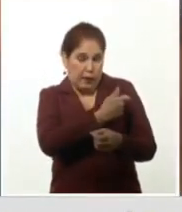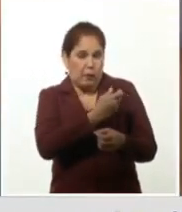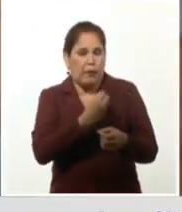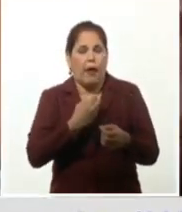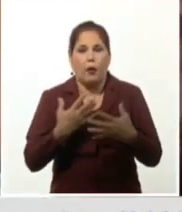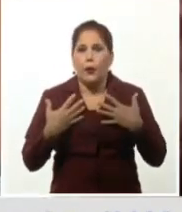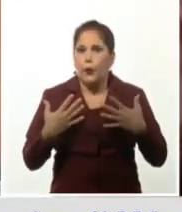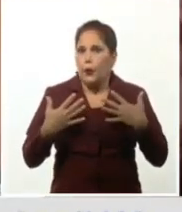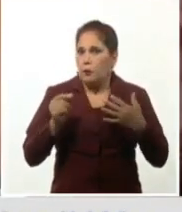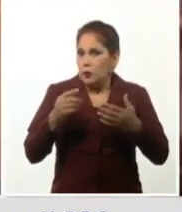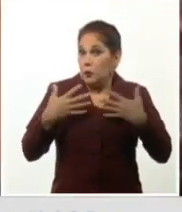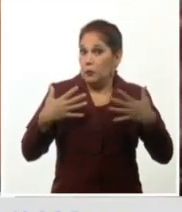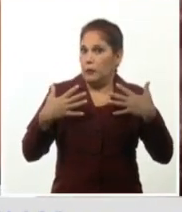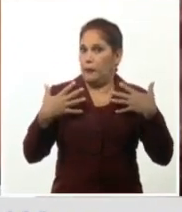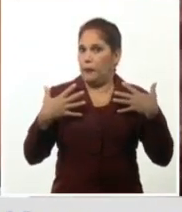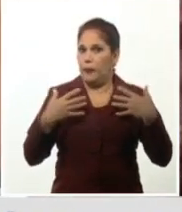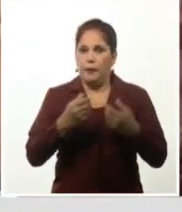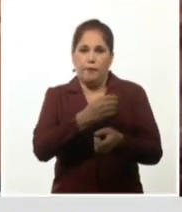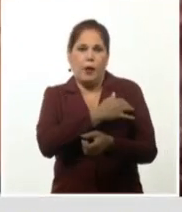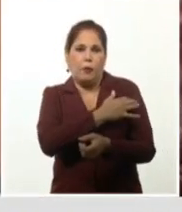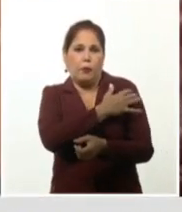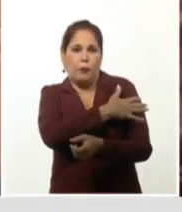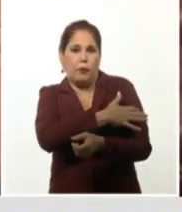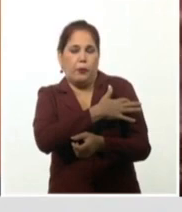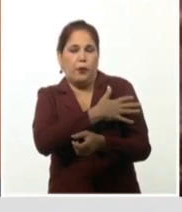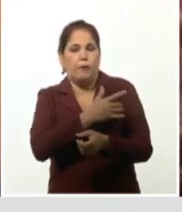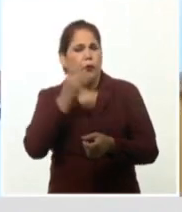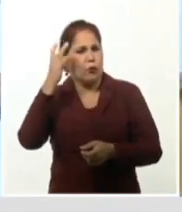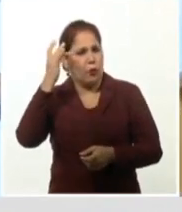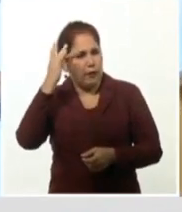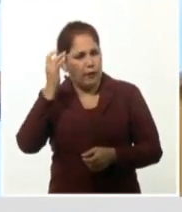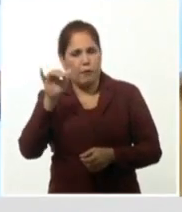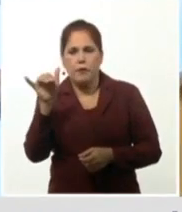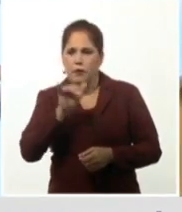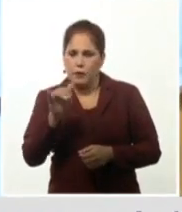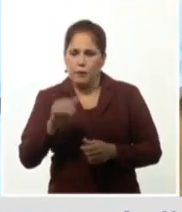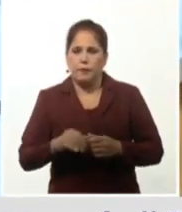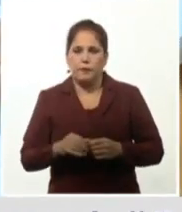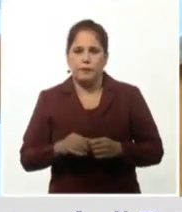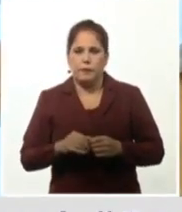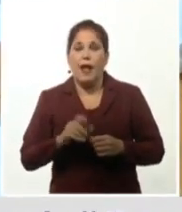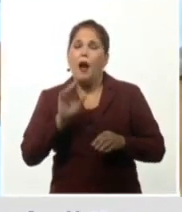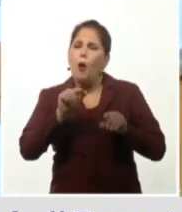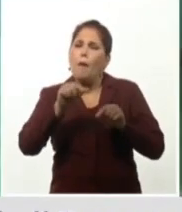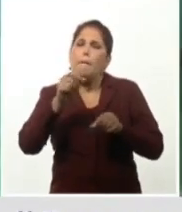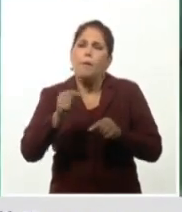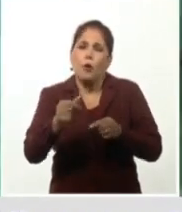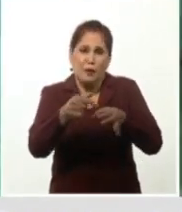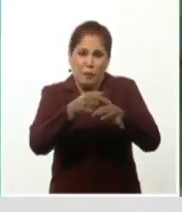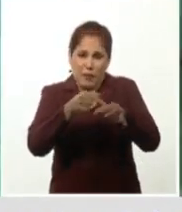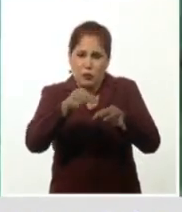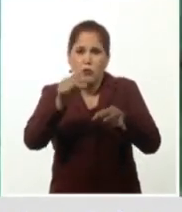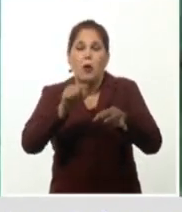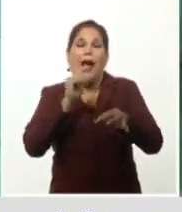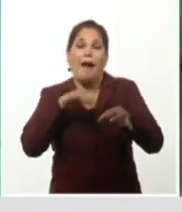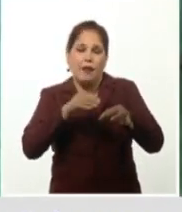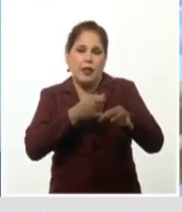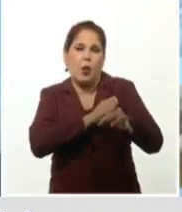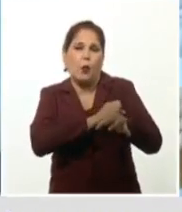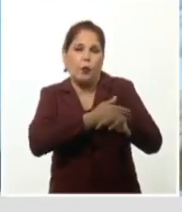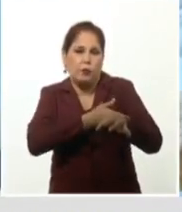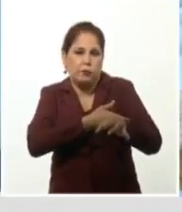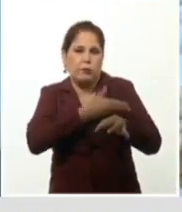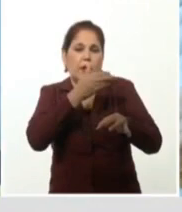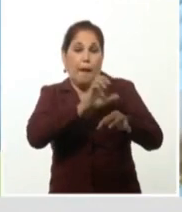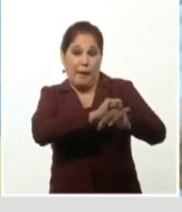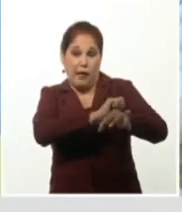en ese punto de vacunación, dolor de cabeza. Se ha registrado hipertensión arterial, muy interesante, y por eso se hace énfasis